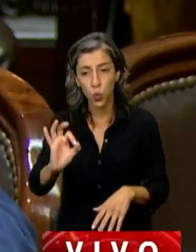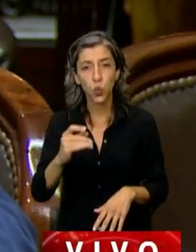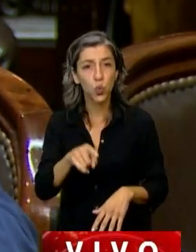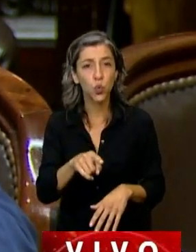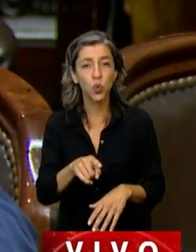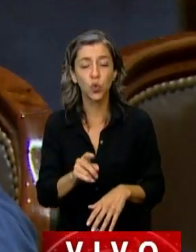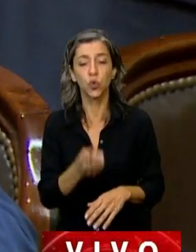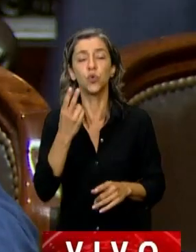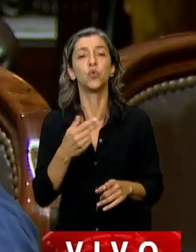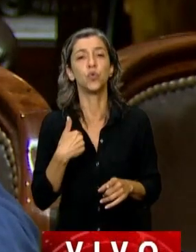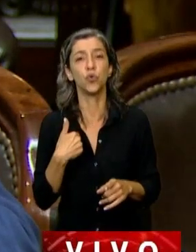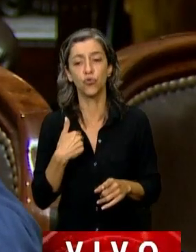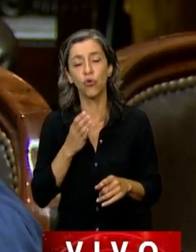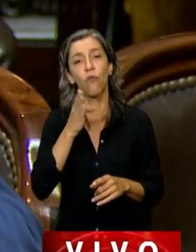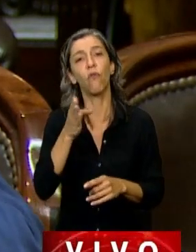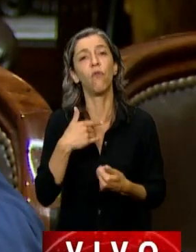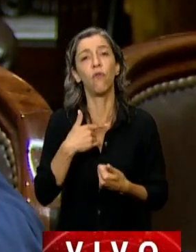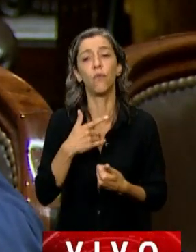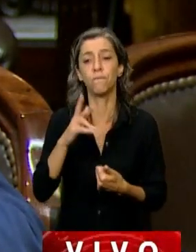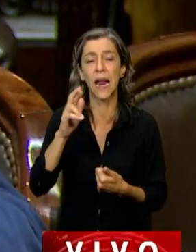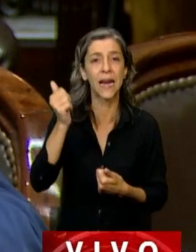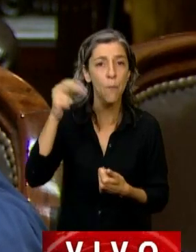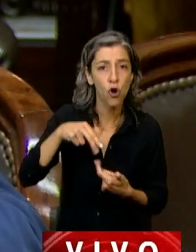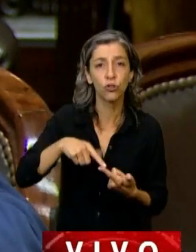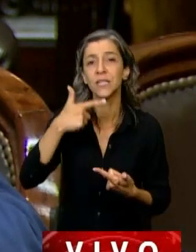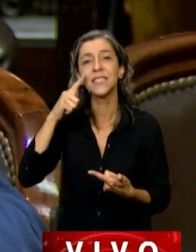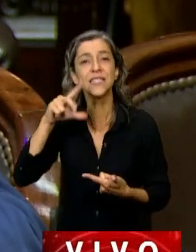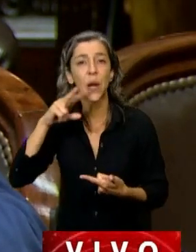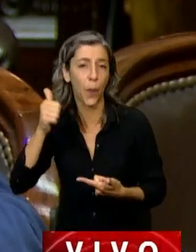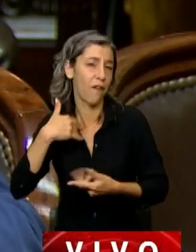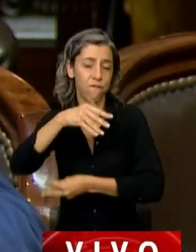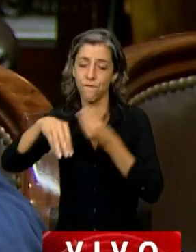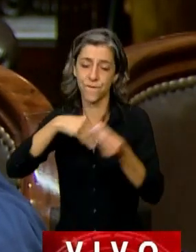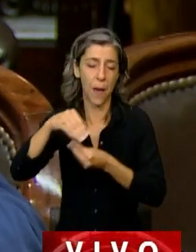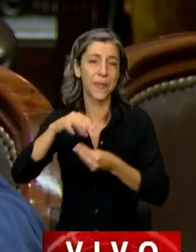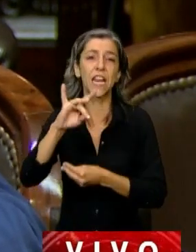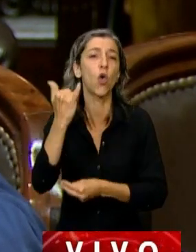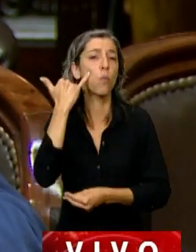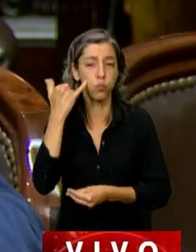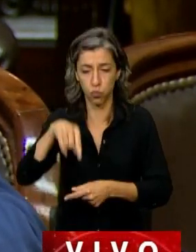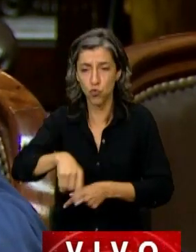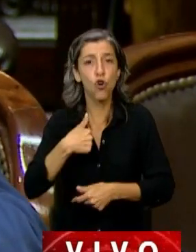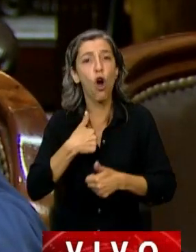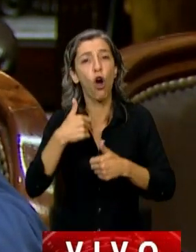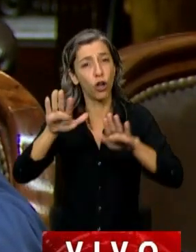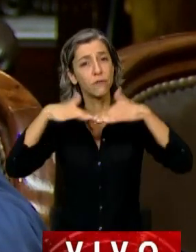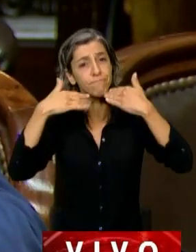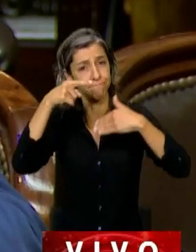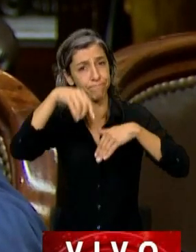a Ramón, a Silvia, a la familia Dupuy, que hoy nos acompaña en este